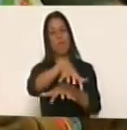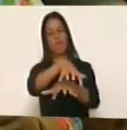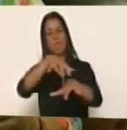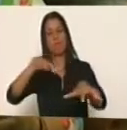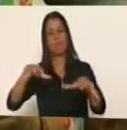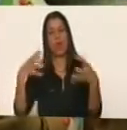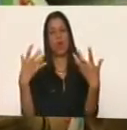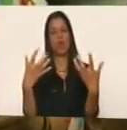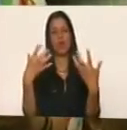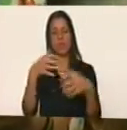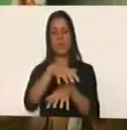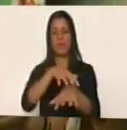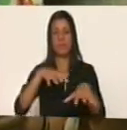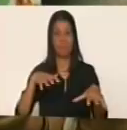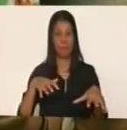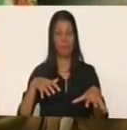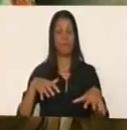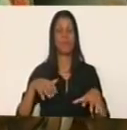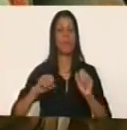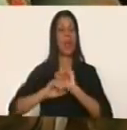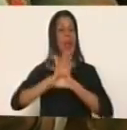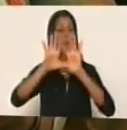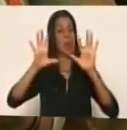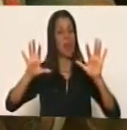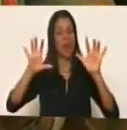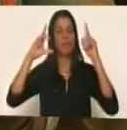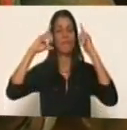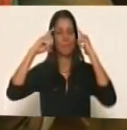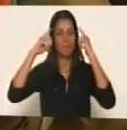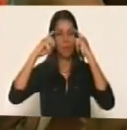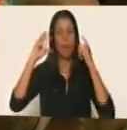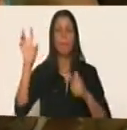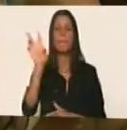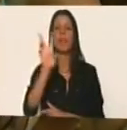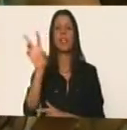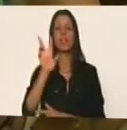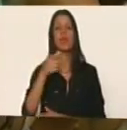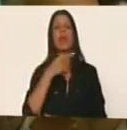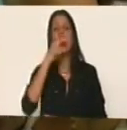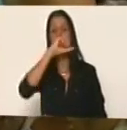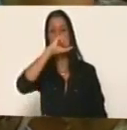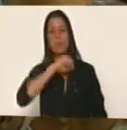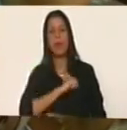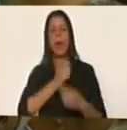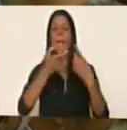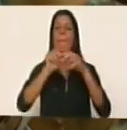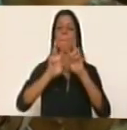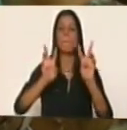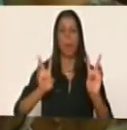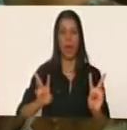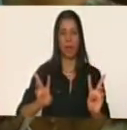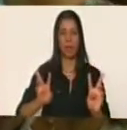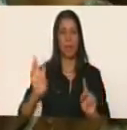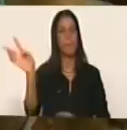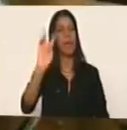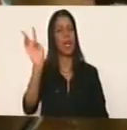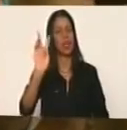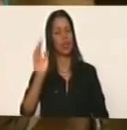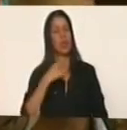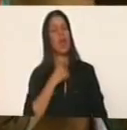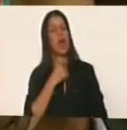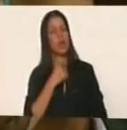que no nos queda lugar a dudas de que Venezuela quiere paz, que Venezuela quiere que arreglemos